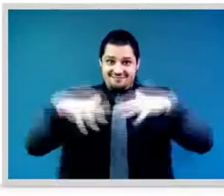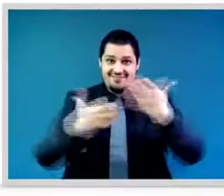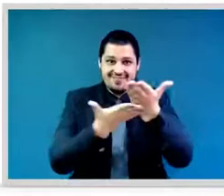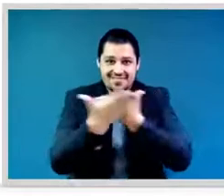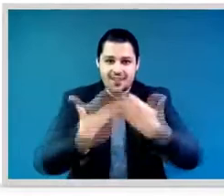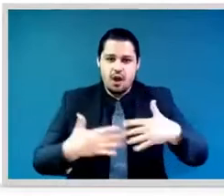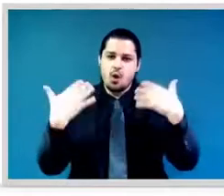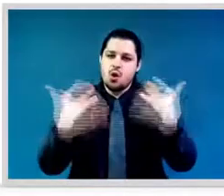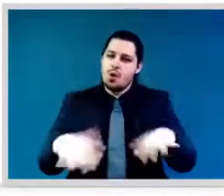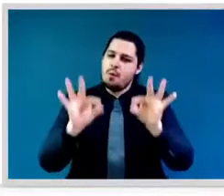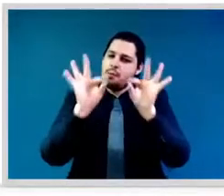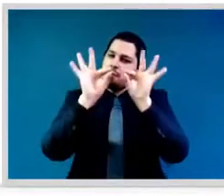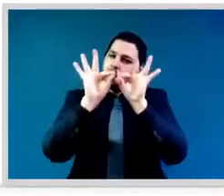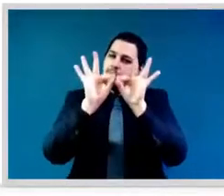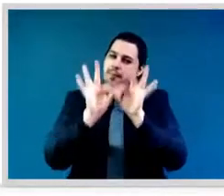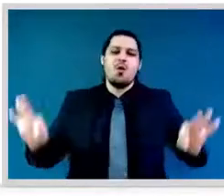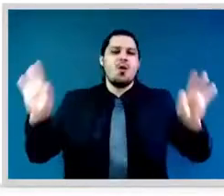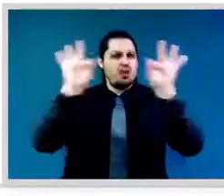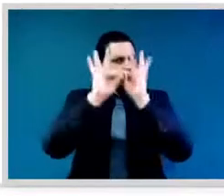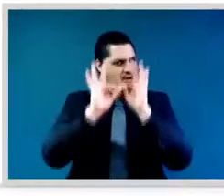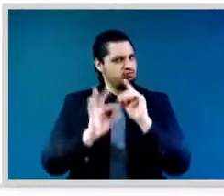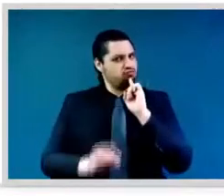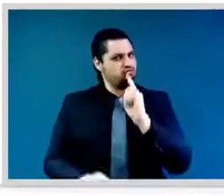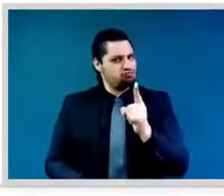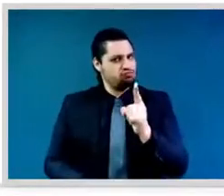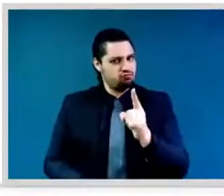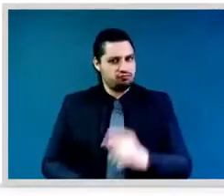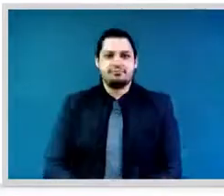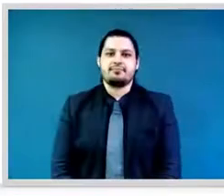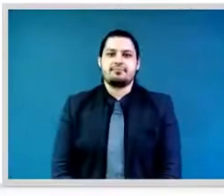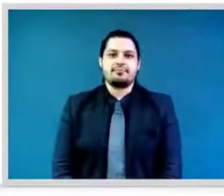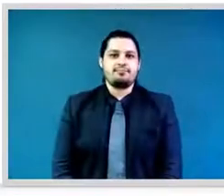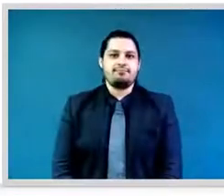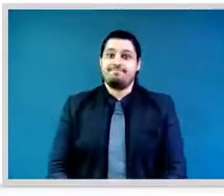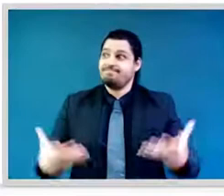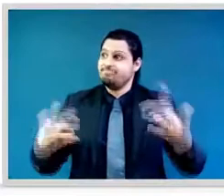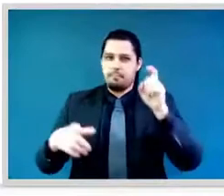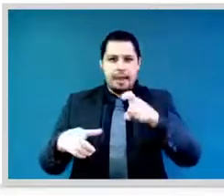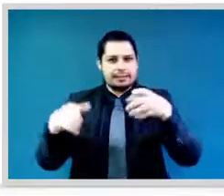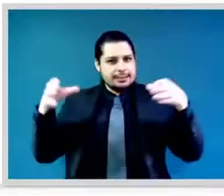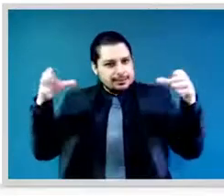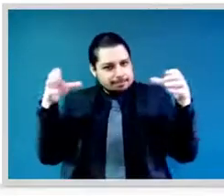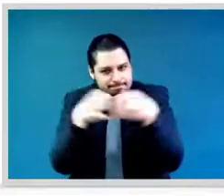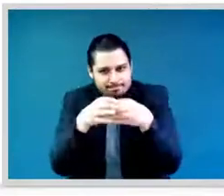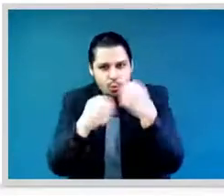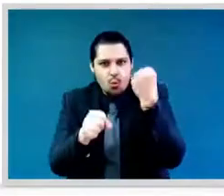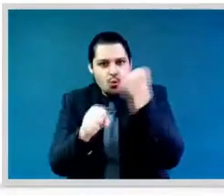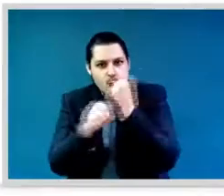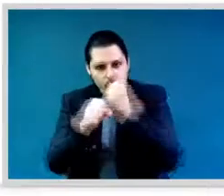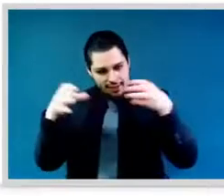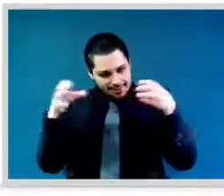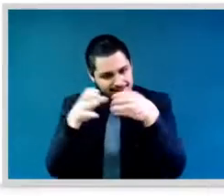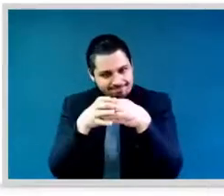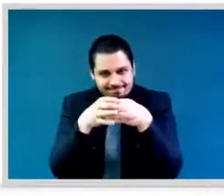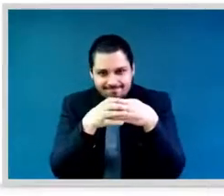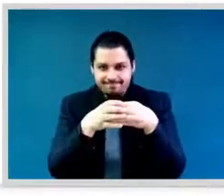we are llevando adelante todas juntas. Este encuentro en épocas tan